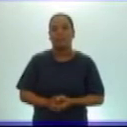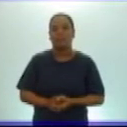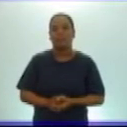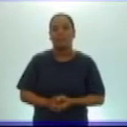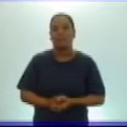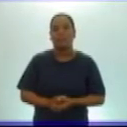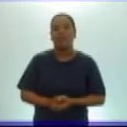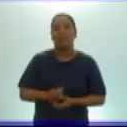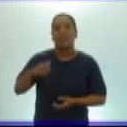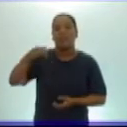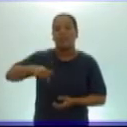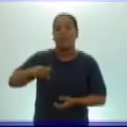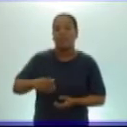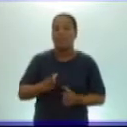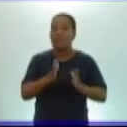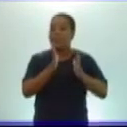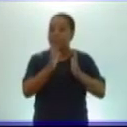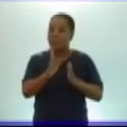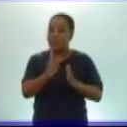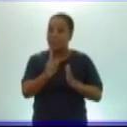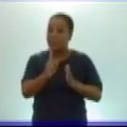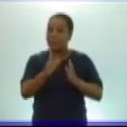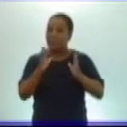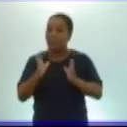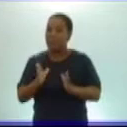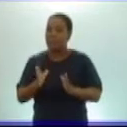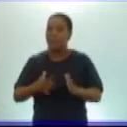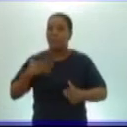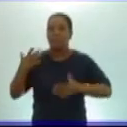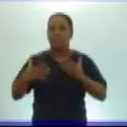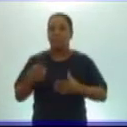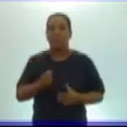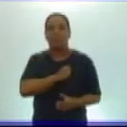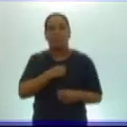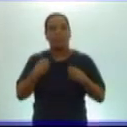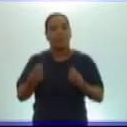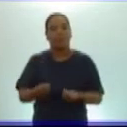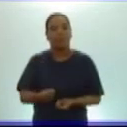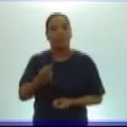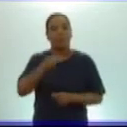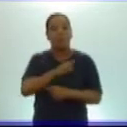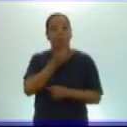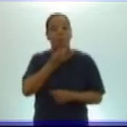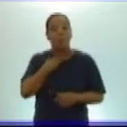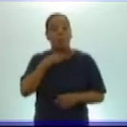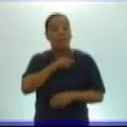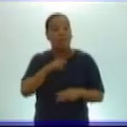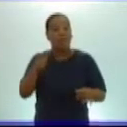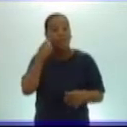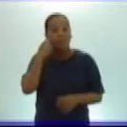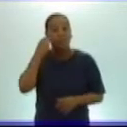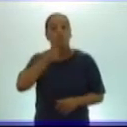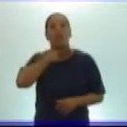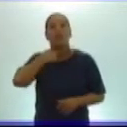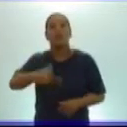Entonces, de esta primera parte, ¿qué actividades le quiero proponer? Como ya vimos un ejemplo de cómo realizar el diagrama de